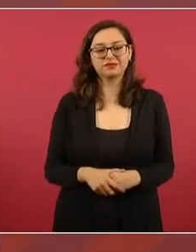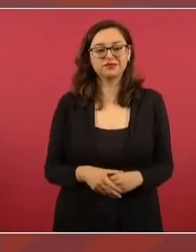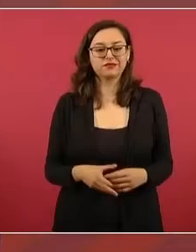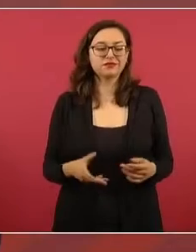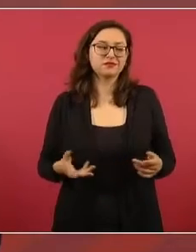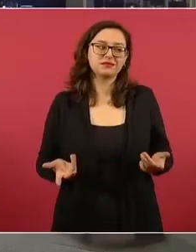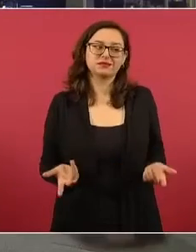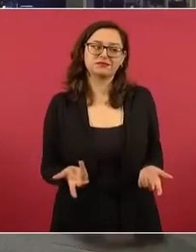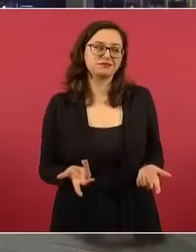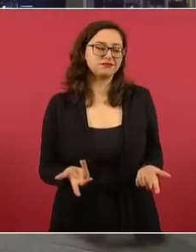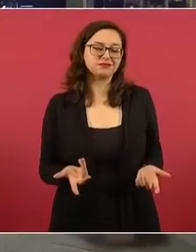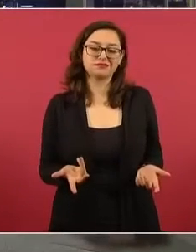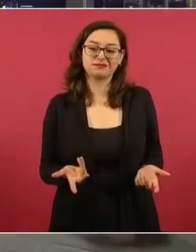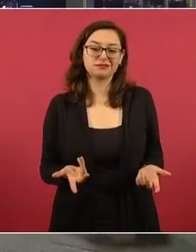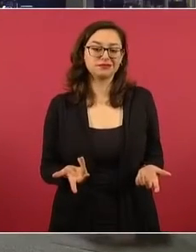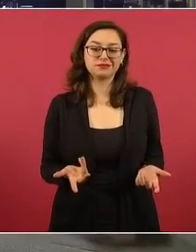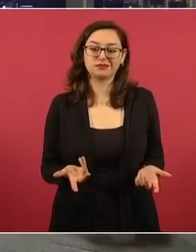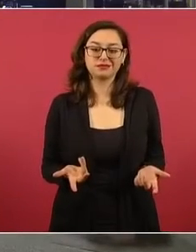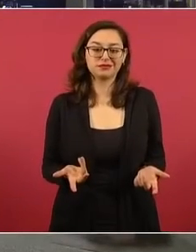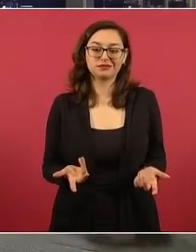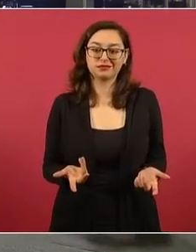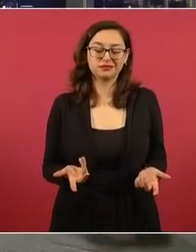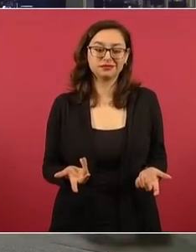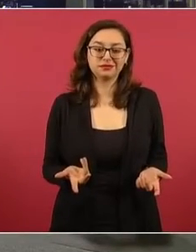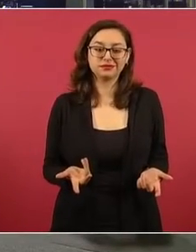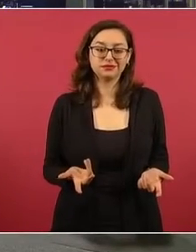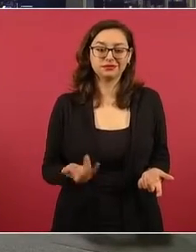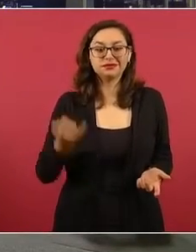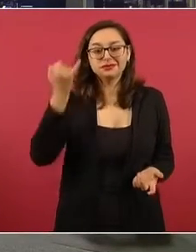Cuando, si a esas vamos,